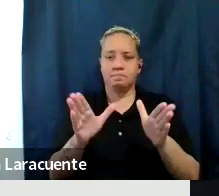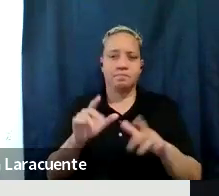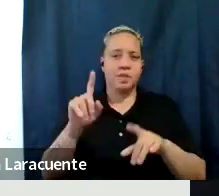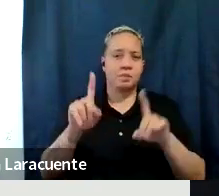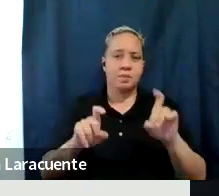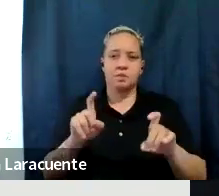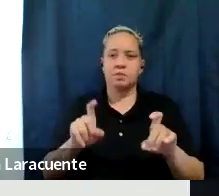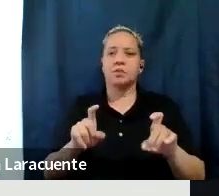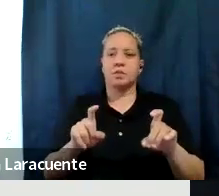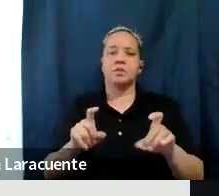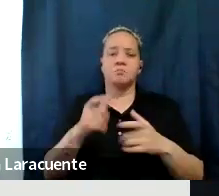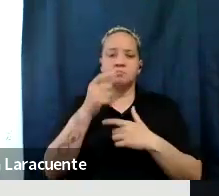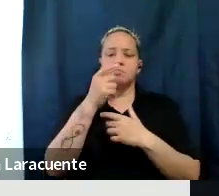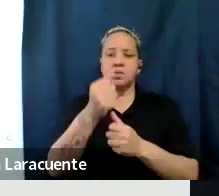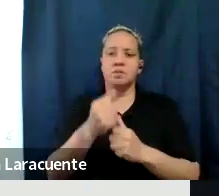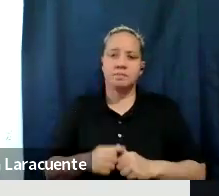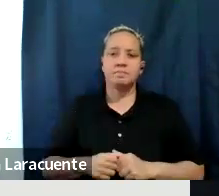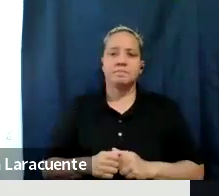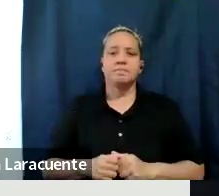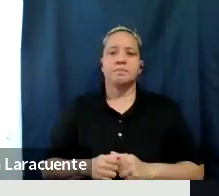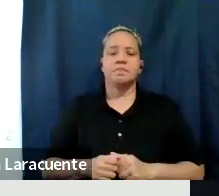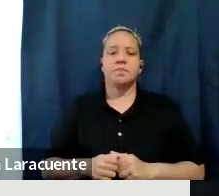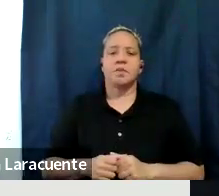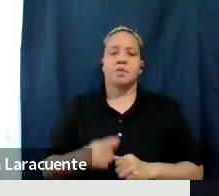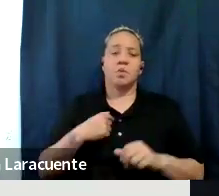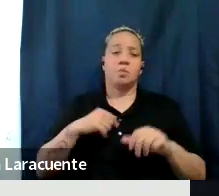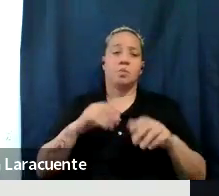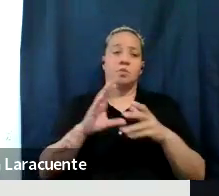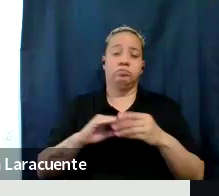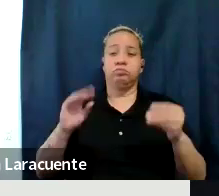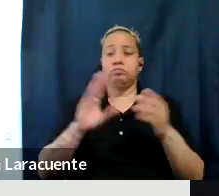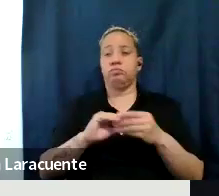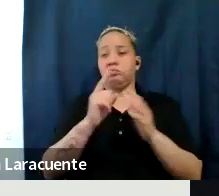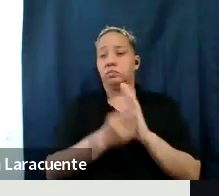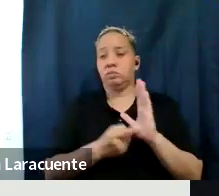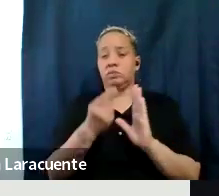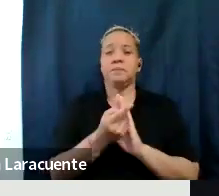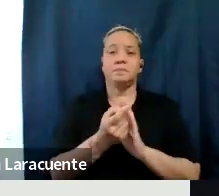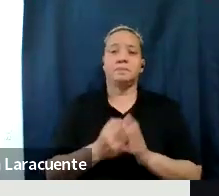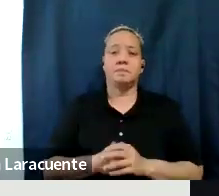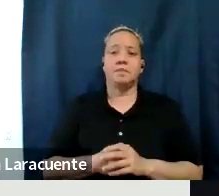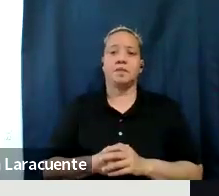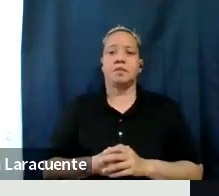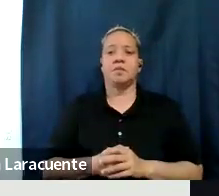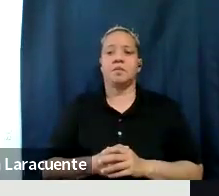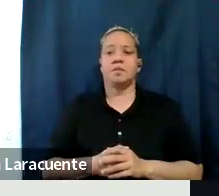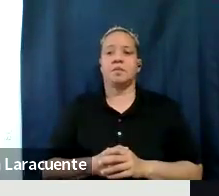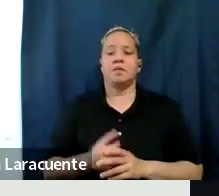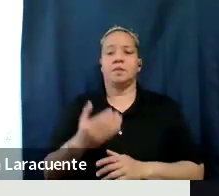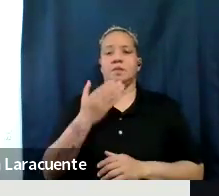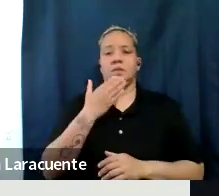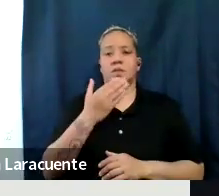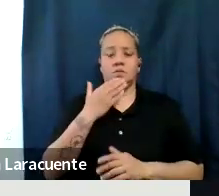preguntas han sido muy interesantes y bueno, yo podría estar hablando horas por mí, ¿verdad? Y les agradezco de verdad